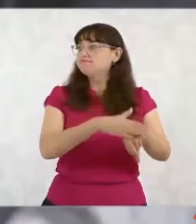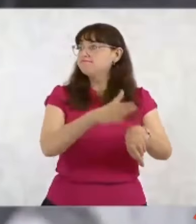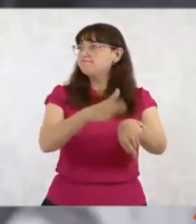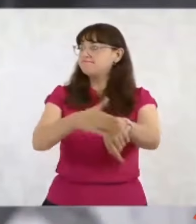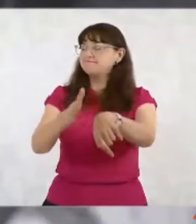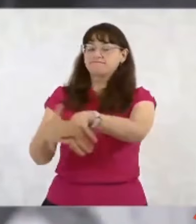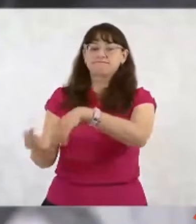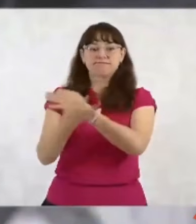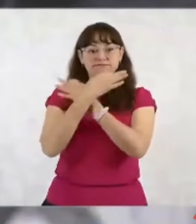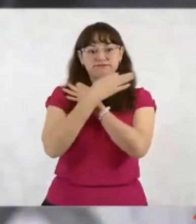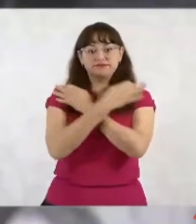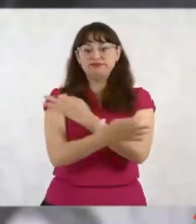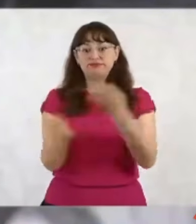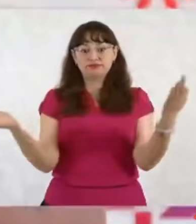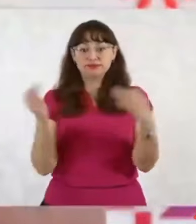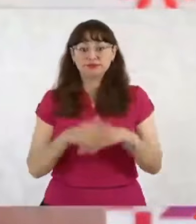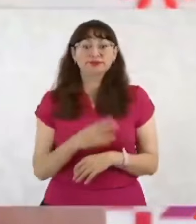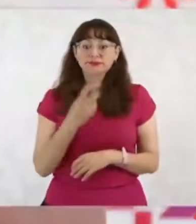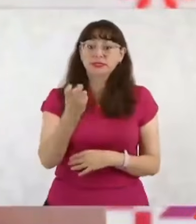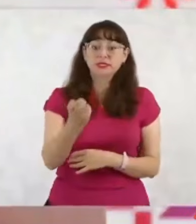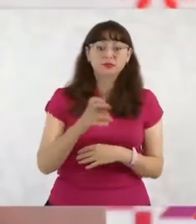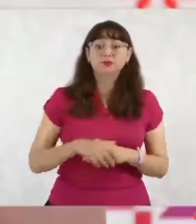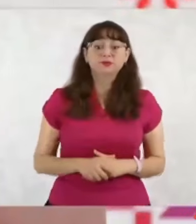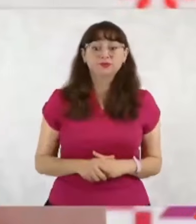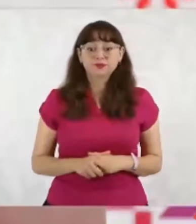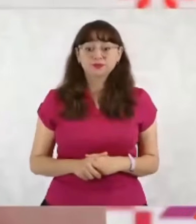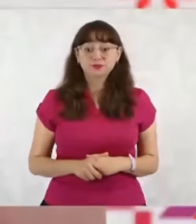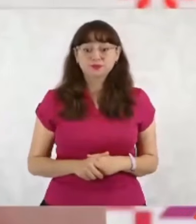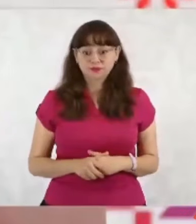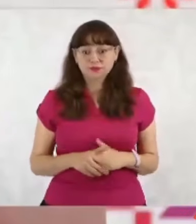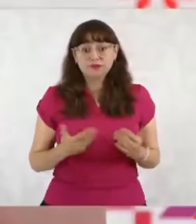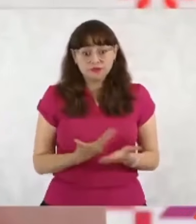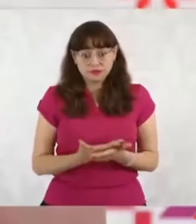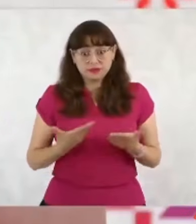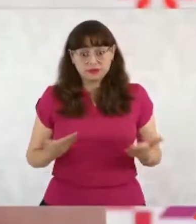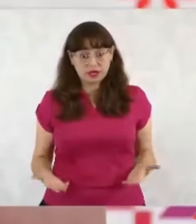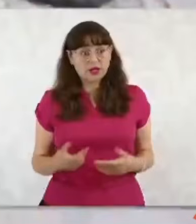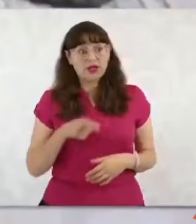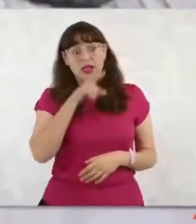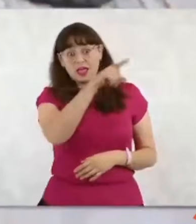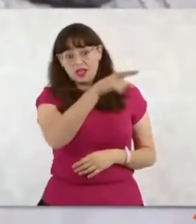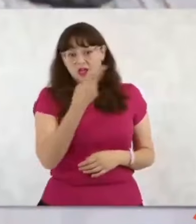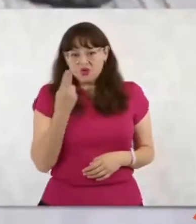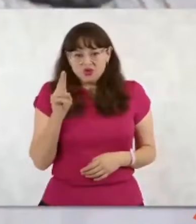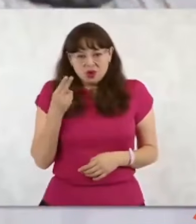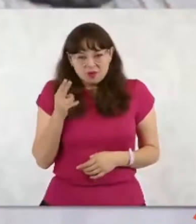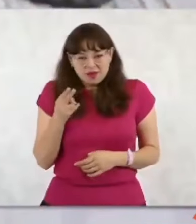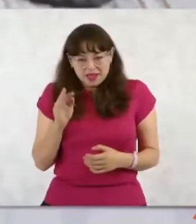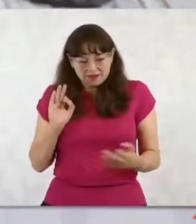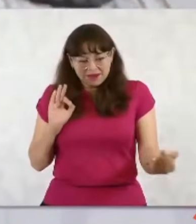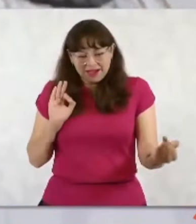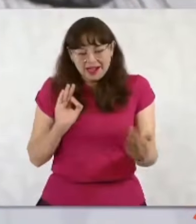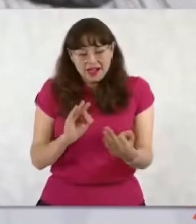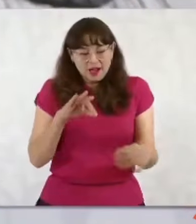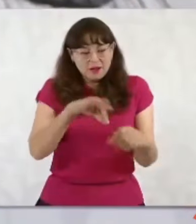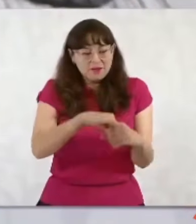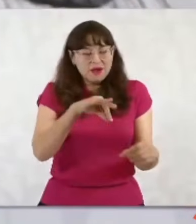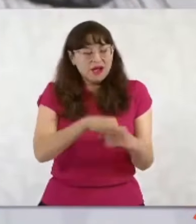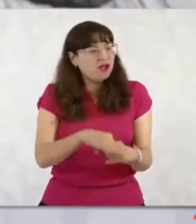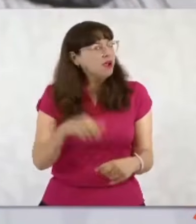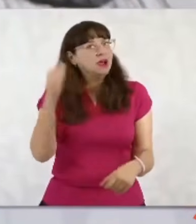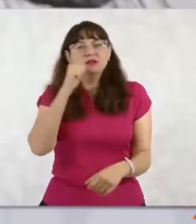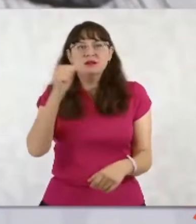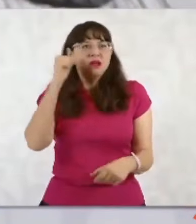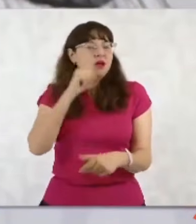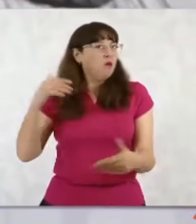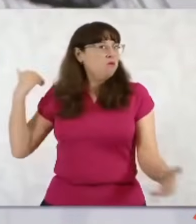Entonces, así es. Y más ahora que ellos tienen su elección en noviembre. Y siempre buscan, porque es histórico,